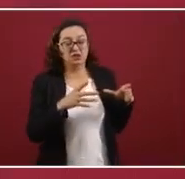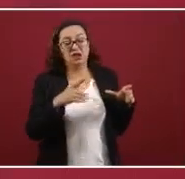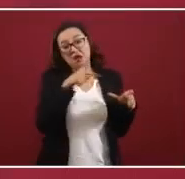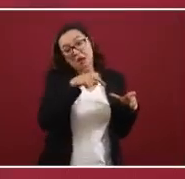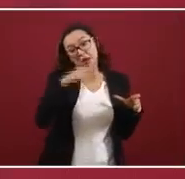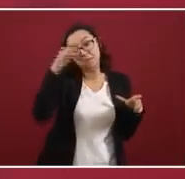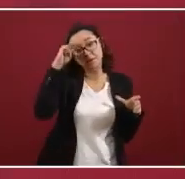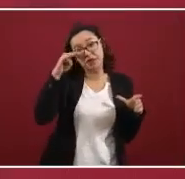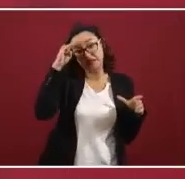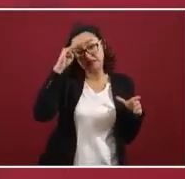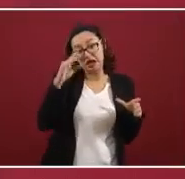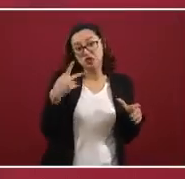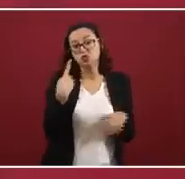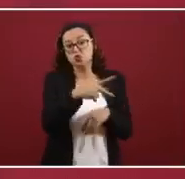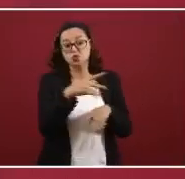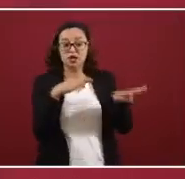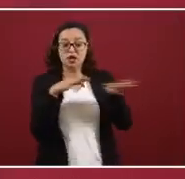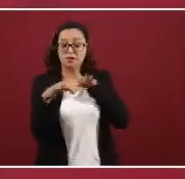en una oficina